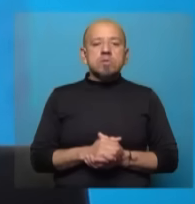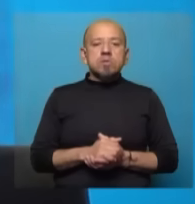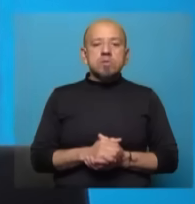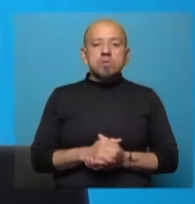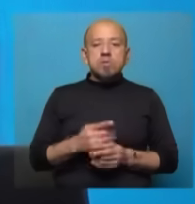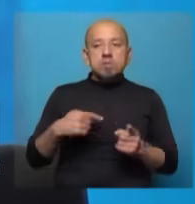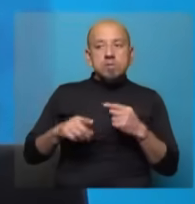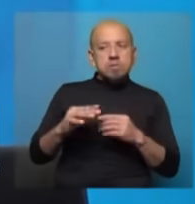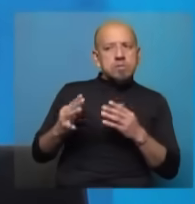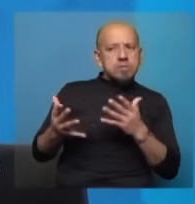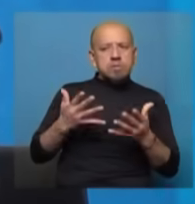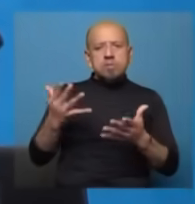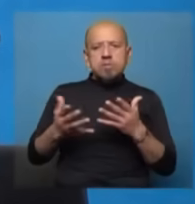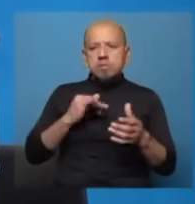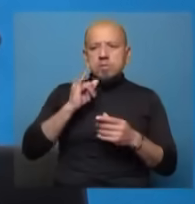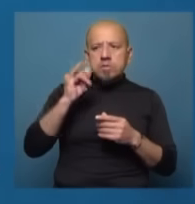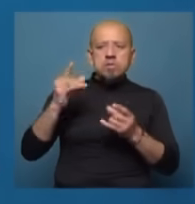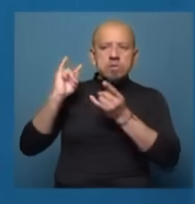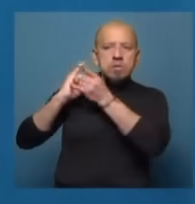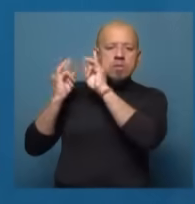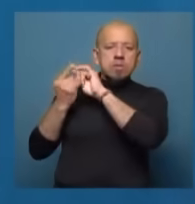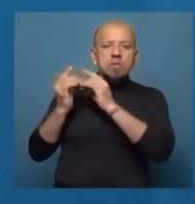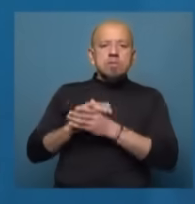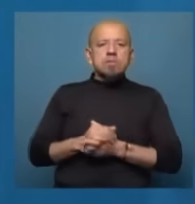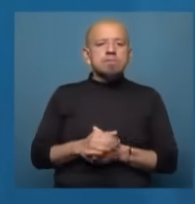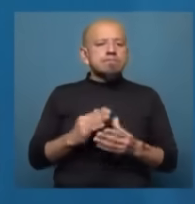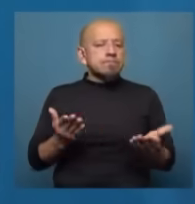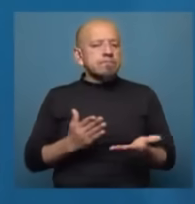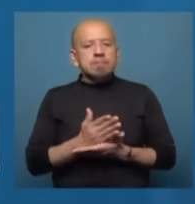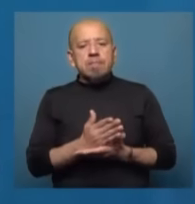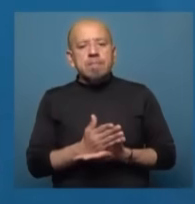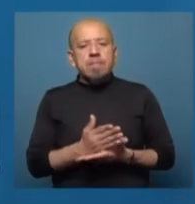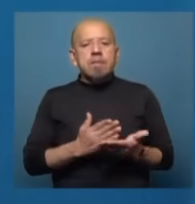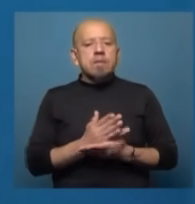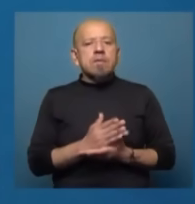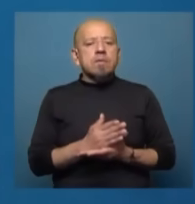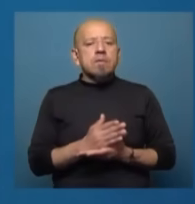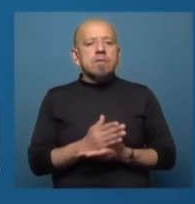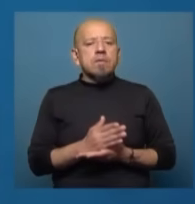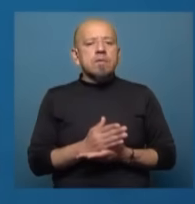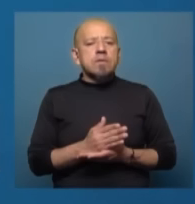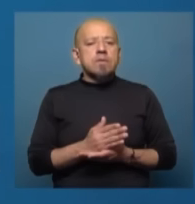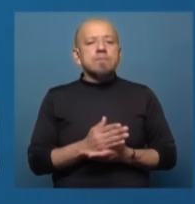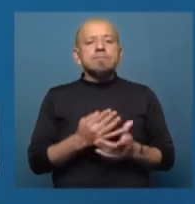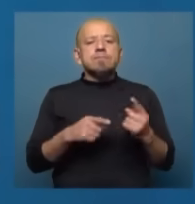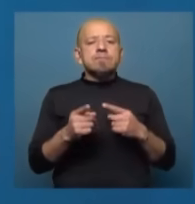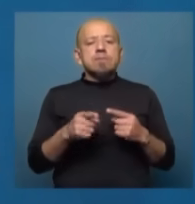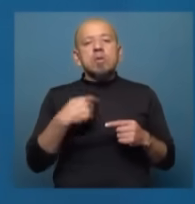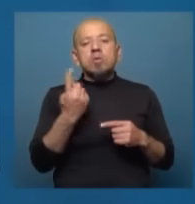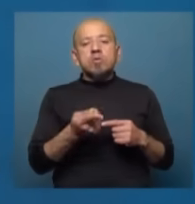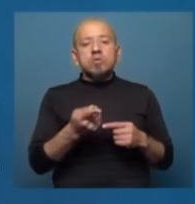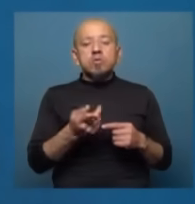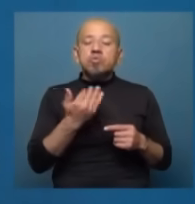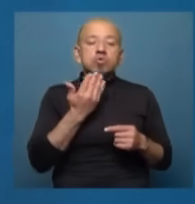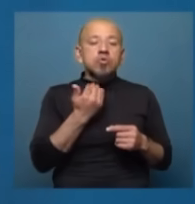que se buscó intimidar con ese mensaje desde el parlamento como siempre como lo que te dije antes eh los demás no